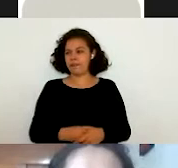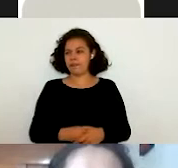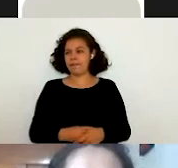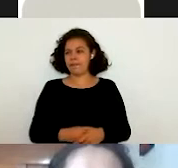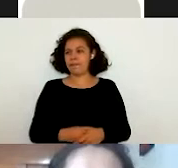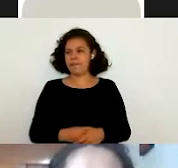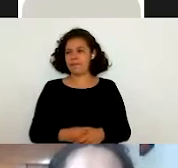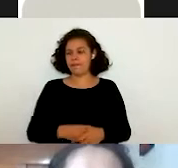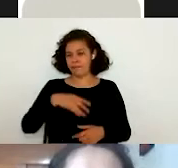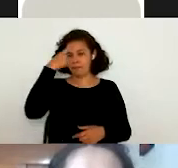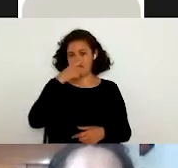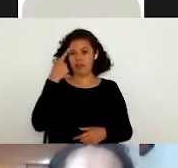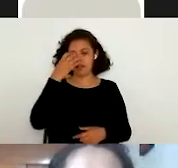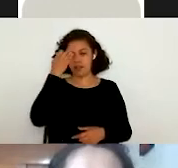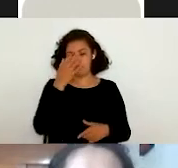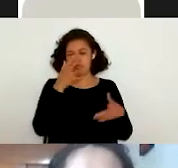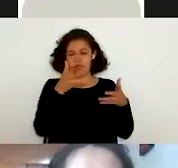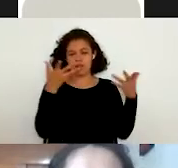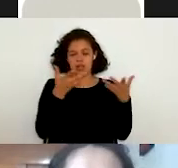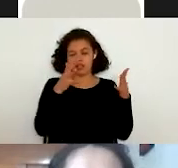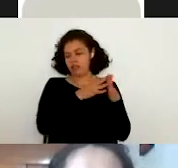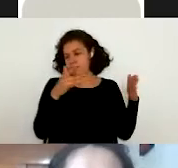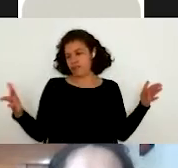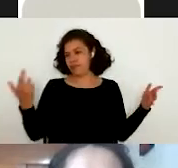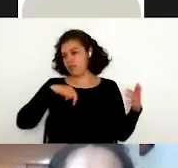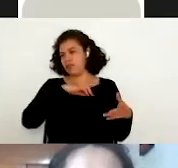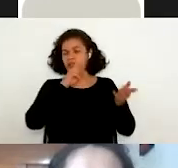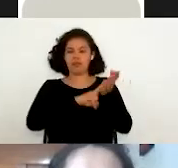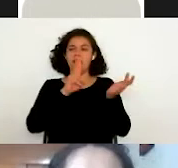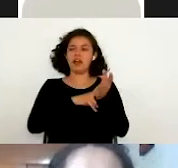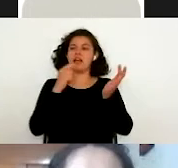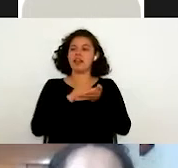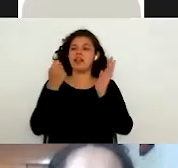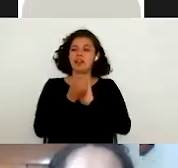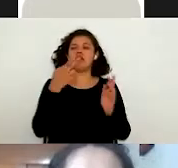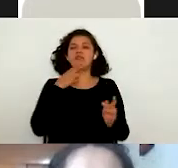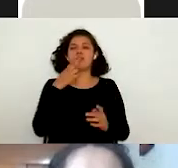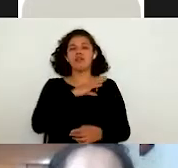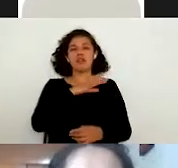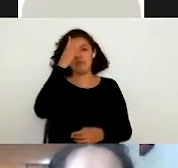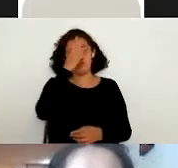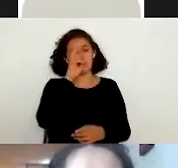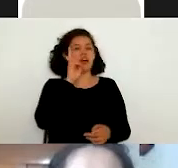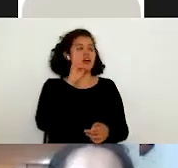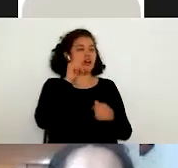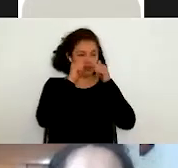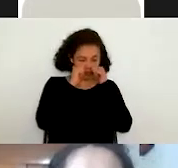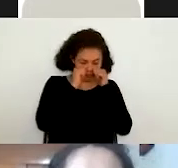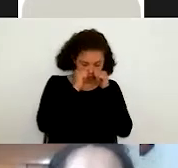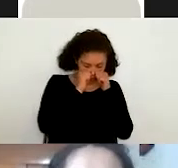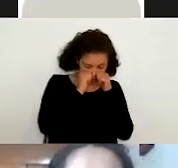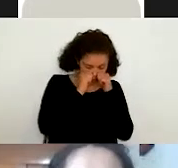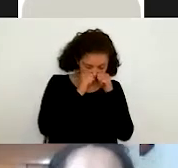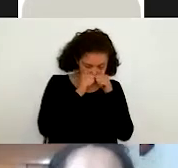la implementación, podemos valernos de algunas técnicas, ¿no? De la observación, es decir, simplemente